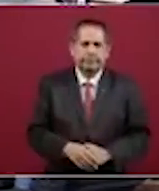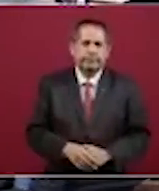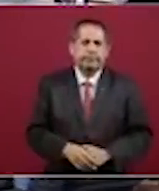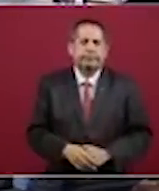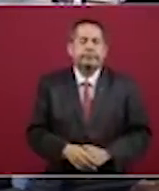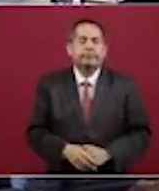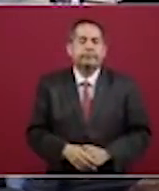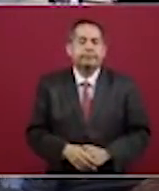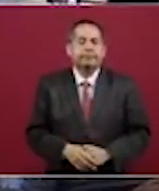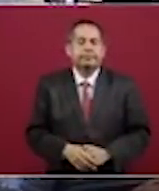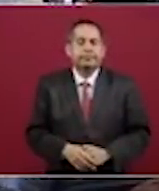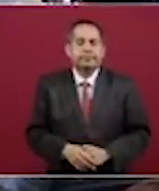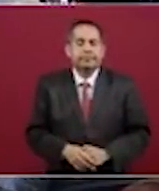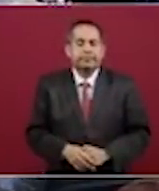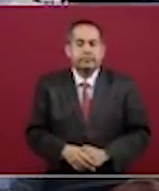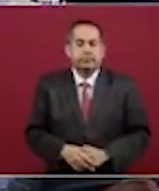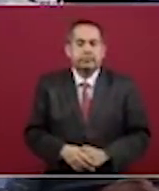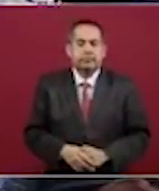A ver.